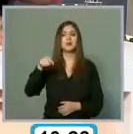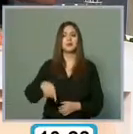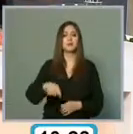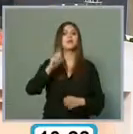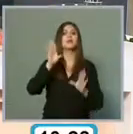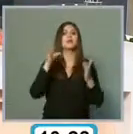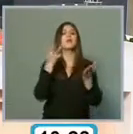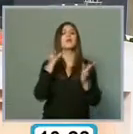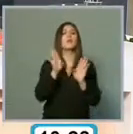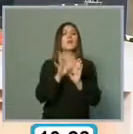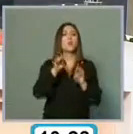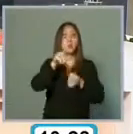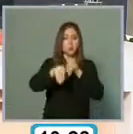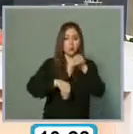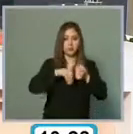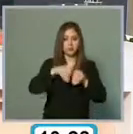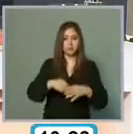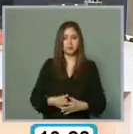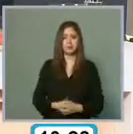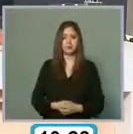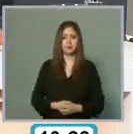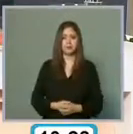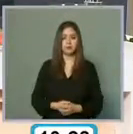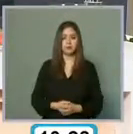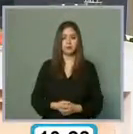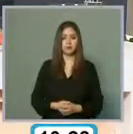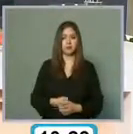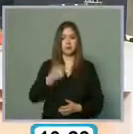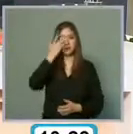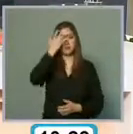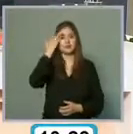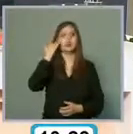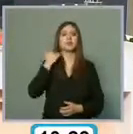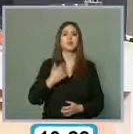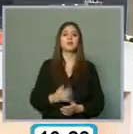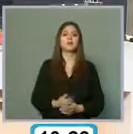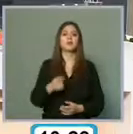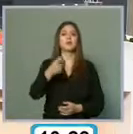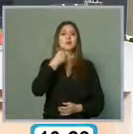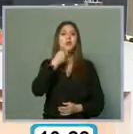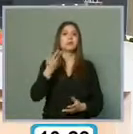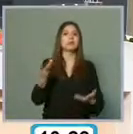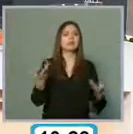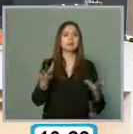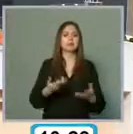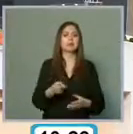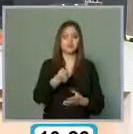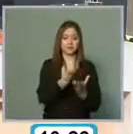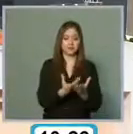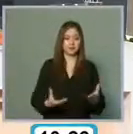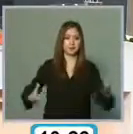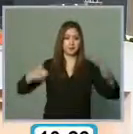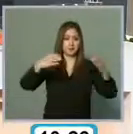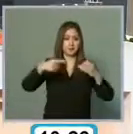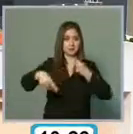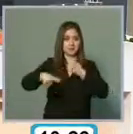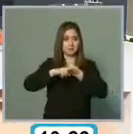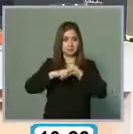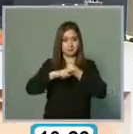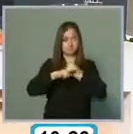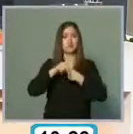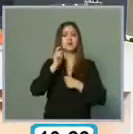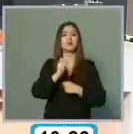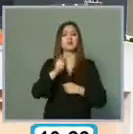¿ok? Muy bien. Lo que vamos a hacer, Andrés, te va a tocar a ti la mezcla, dice Andrés, ¿qué hago? En un ¿Qué hago? bowl, ¿Qué hago? en un bowl con la leche o la